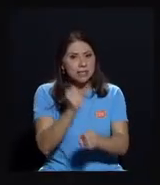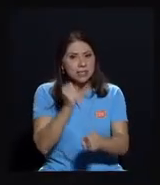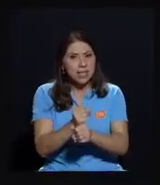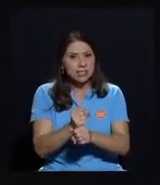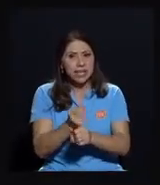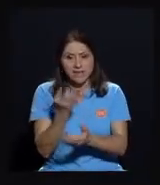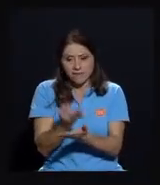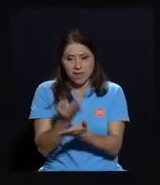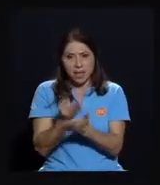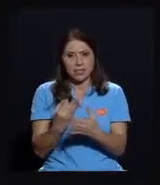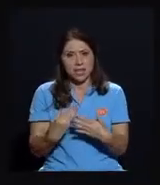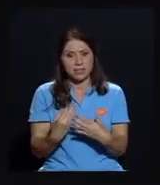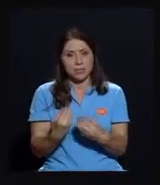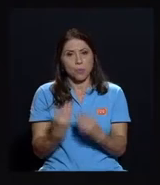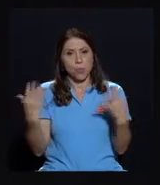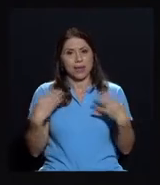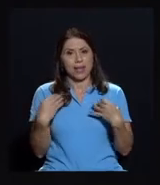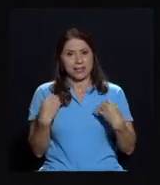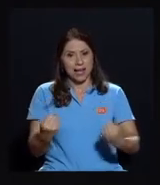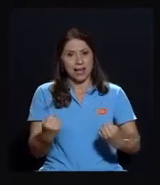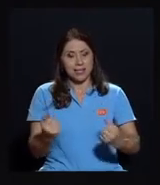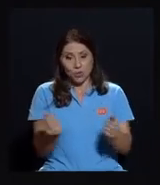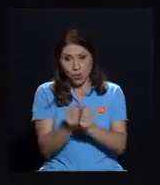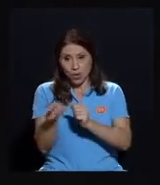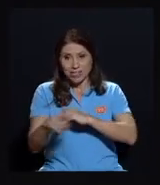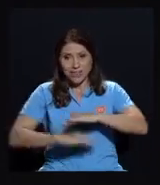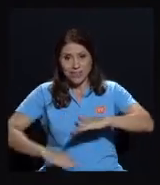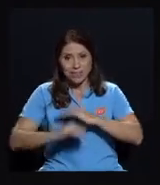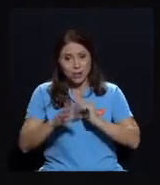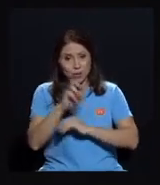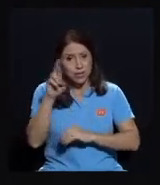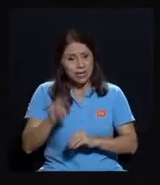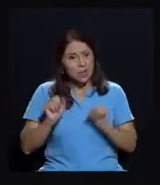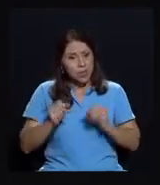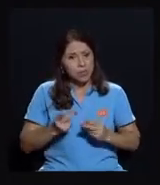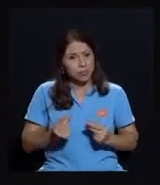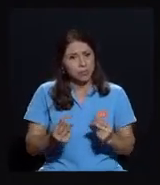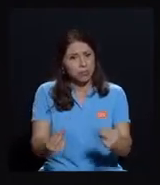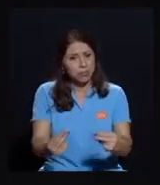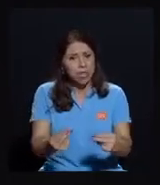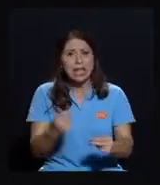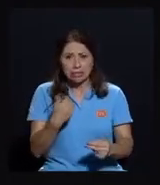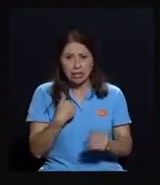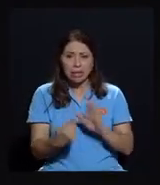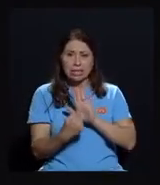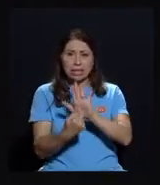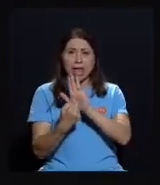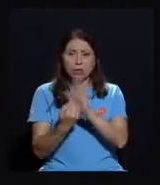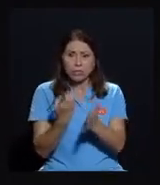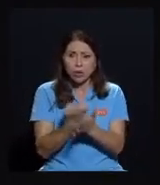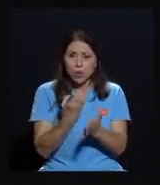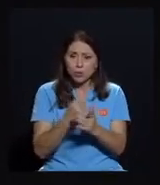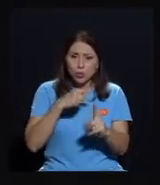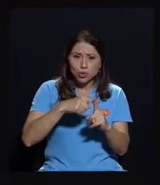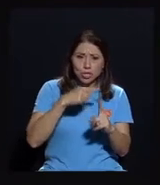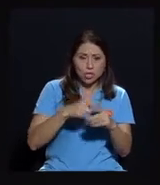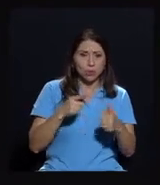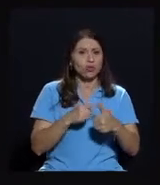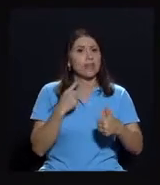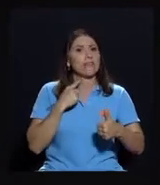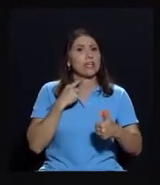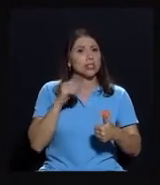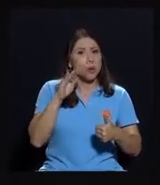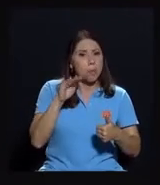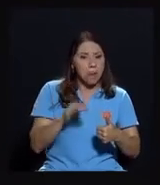base firme costa rica puede acelerarse costa rica tiene indicadores económicos positivos una baja inflación un crecimiento económico